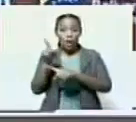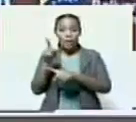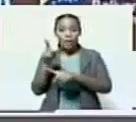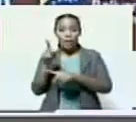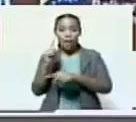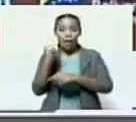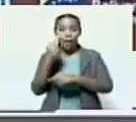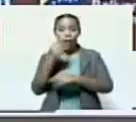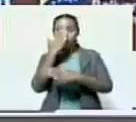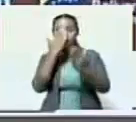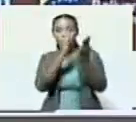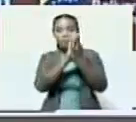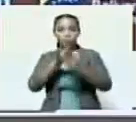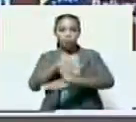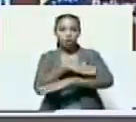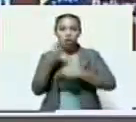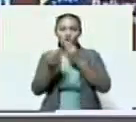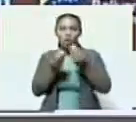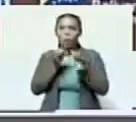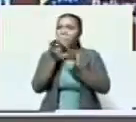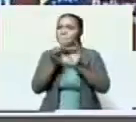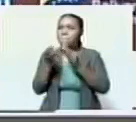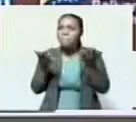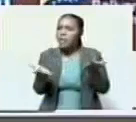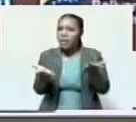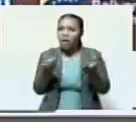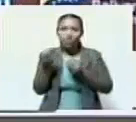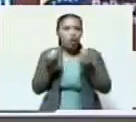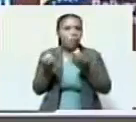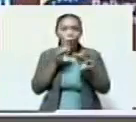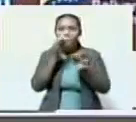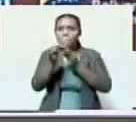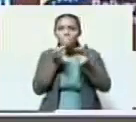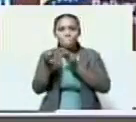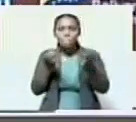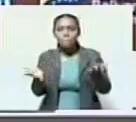fronterizo. ¿Cómo se explica? ¿Cómo se explica?